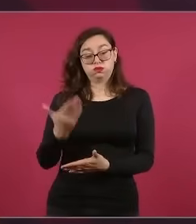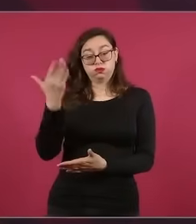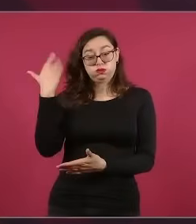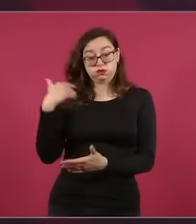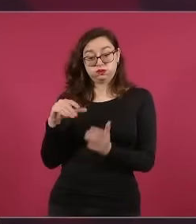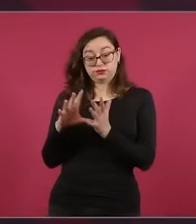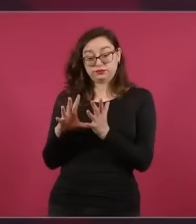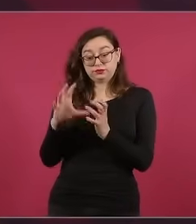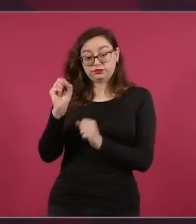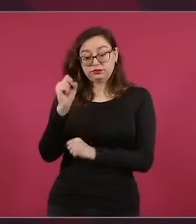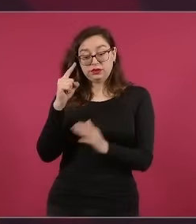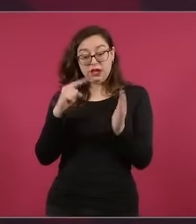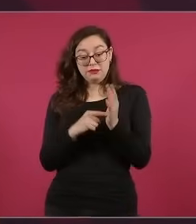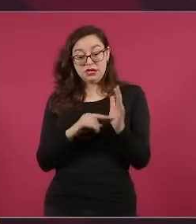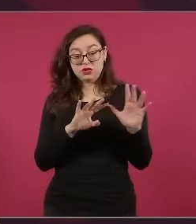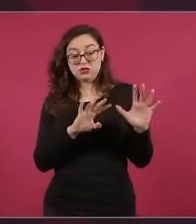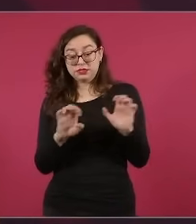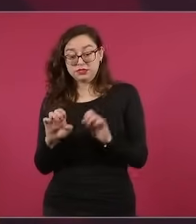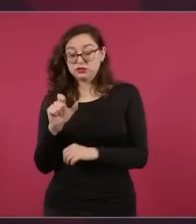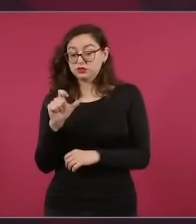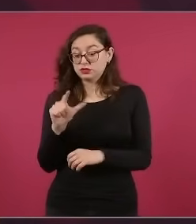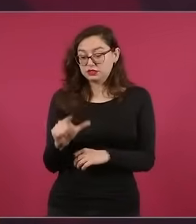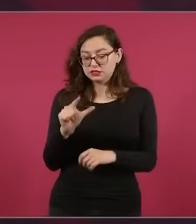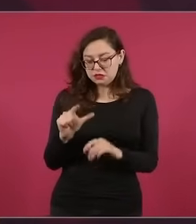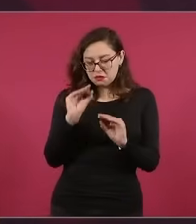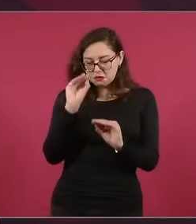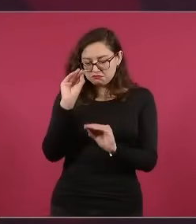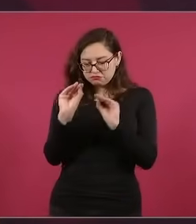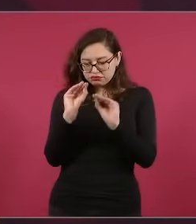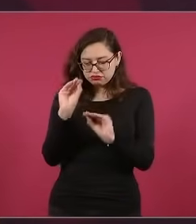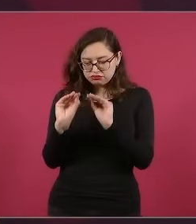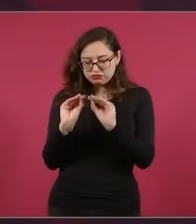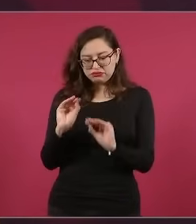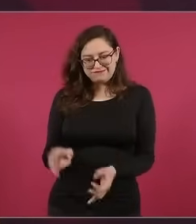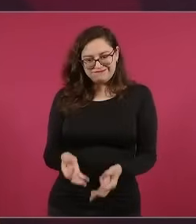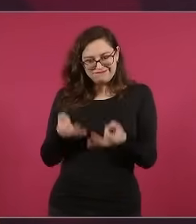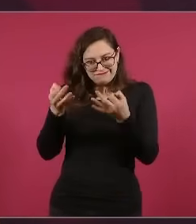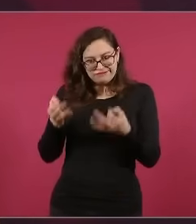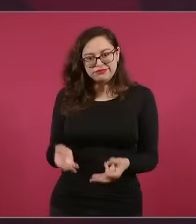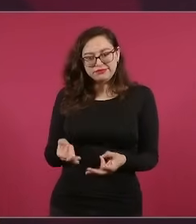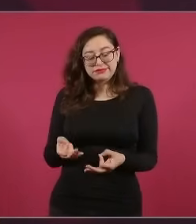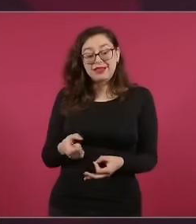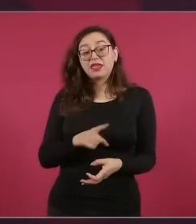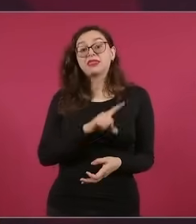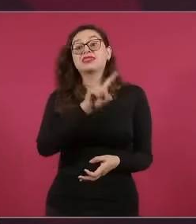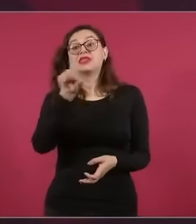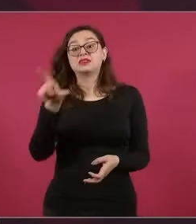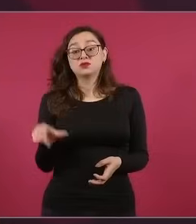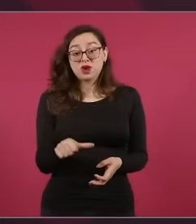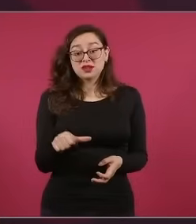le quitaron su origen revolucionario,